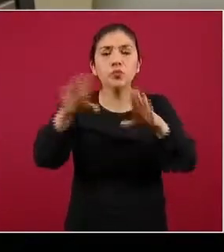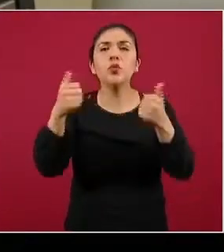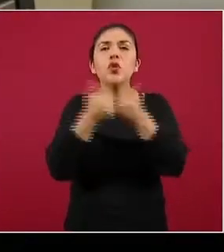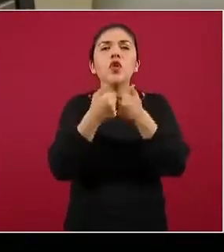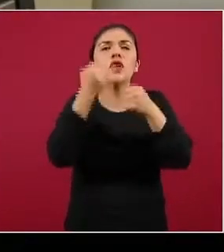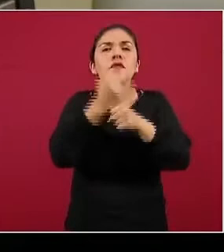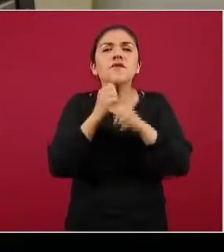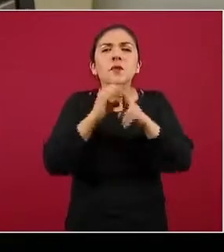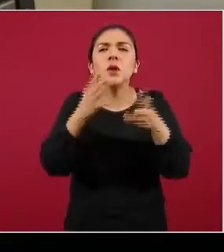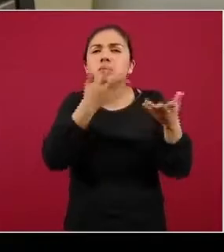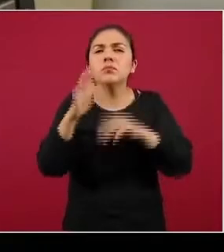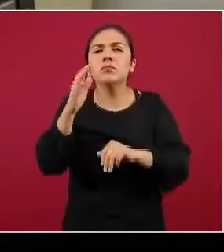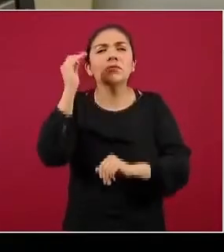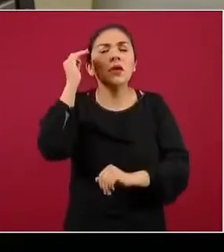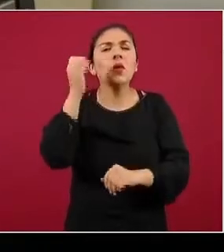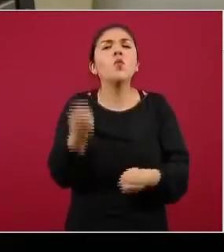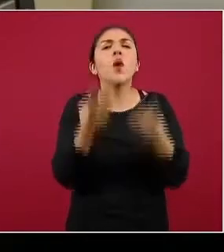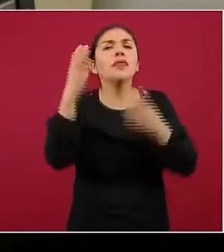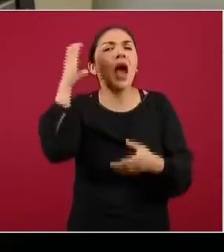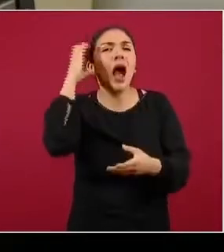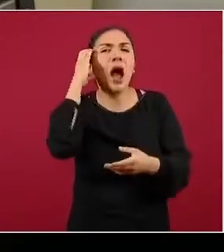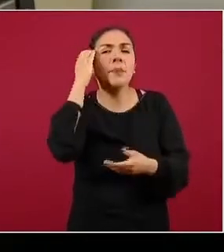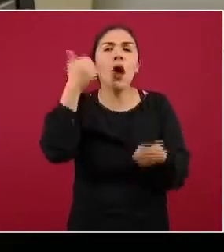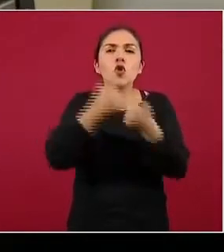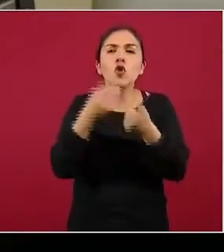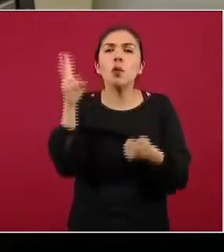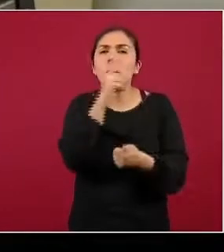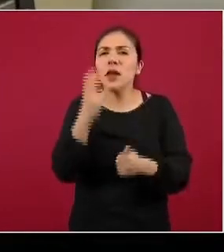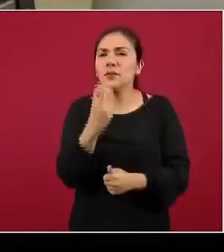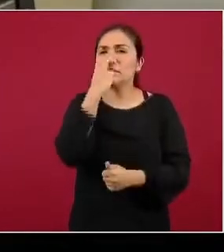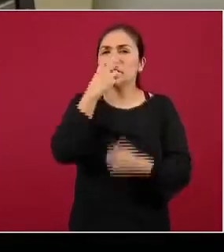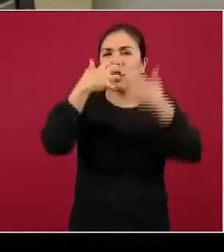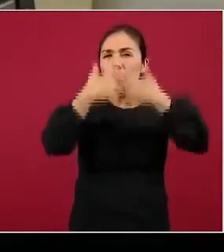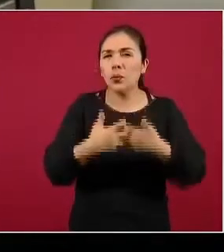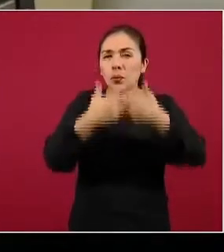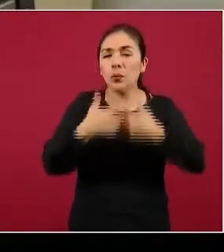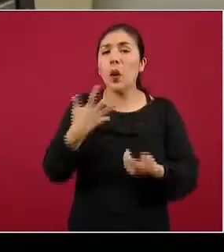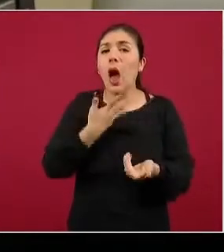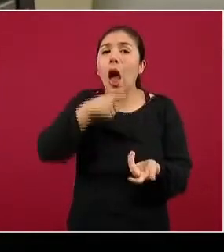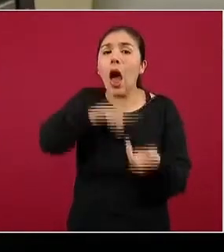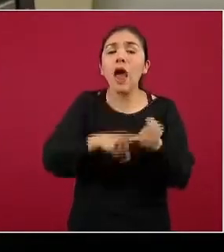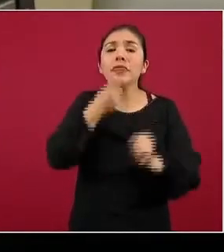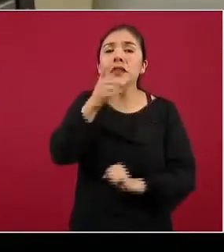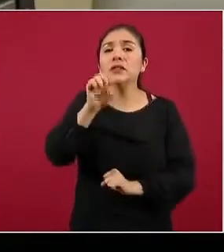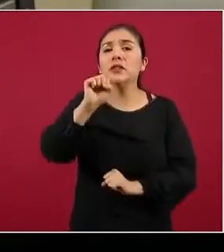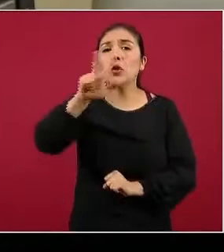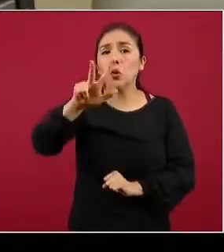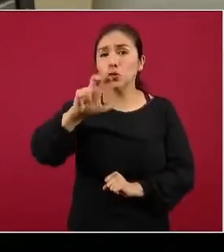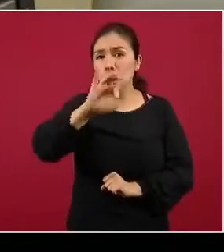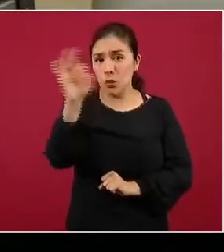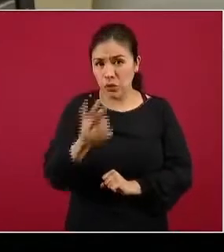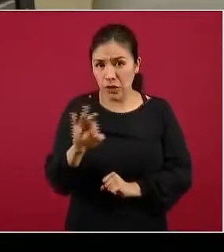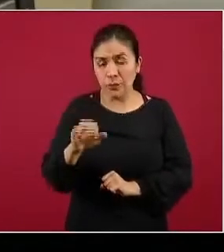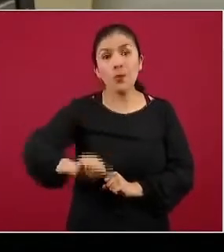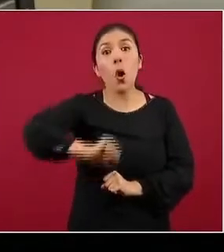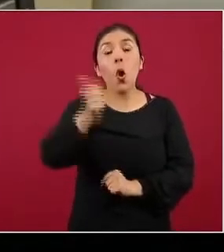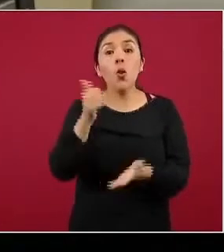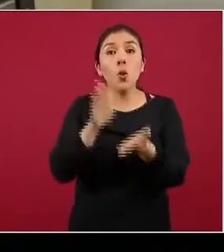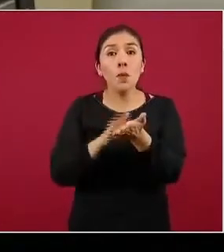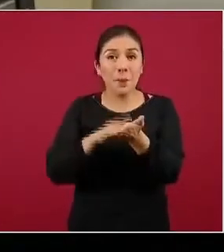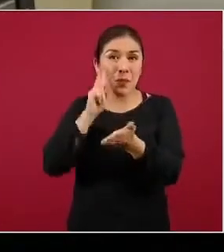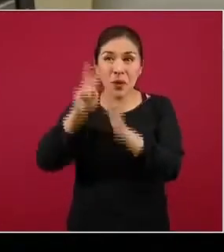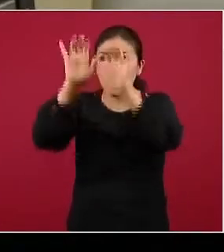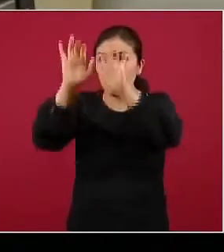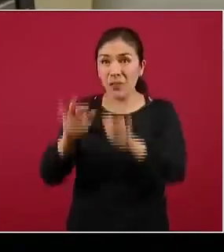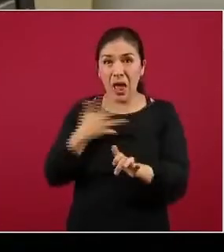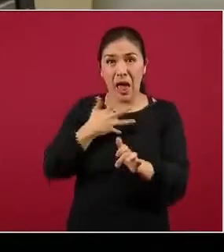de camas con ventilador disponibles, que viene ahí que son 68%, y en el oficio en el que se puede